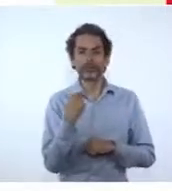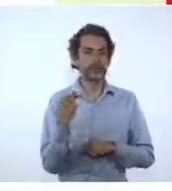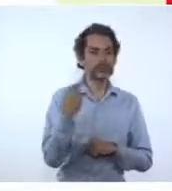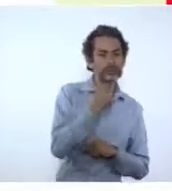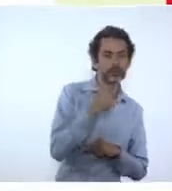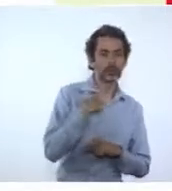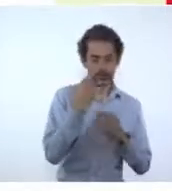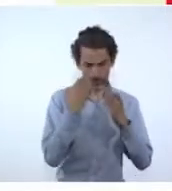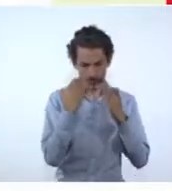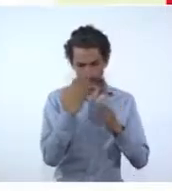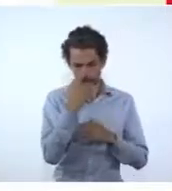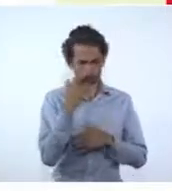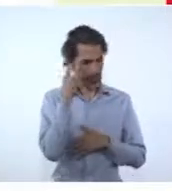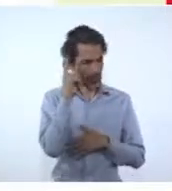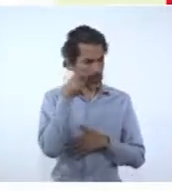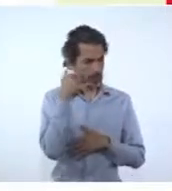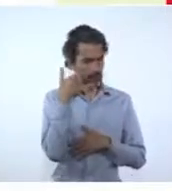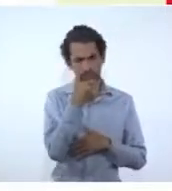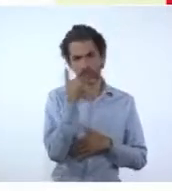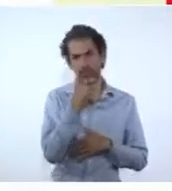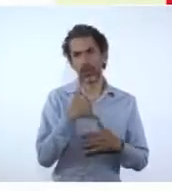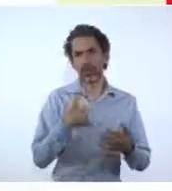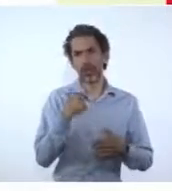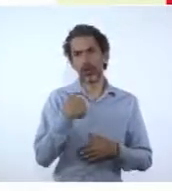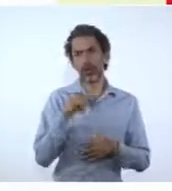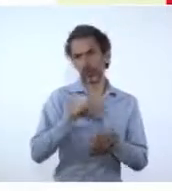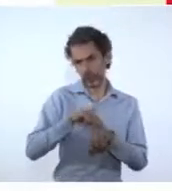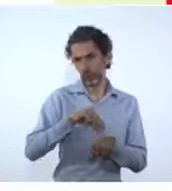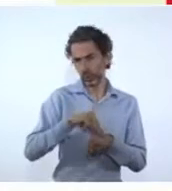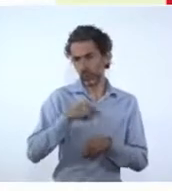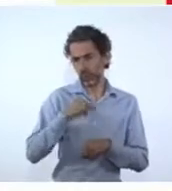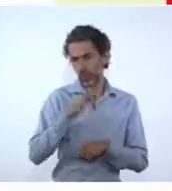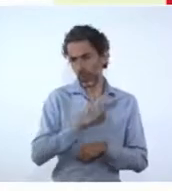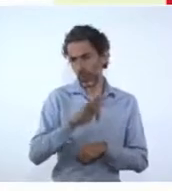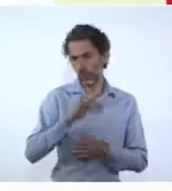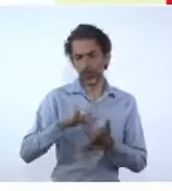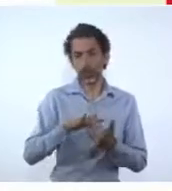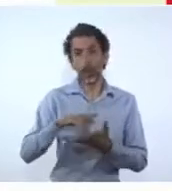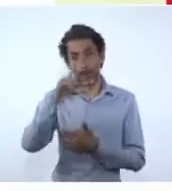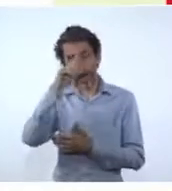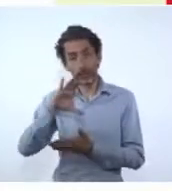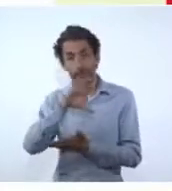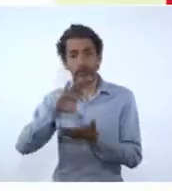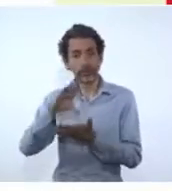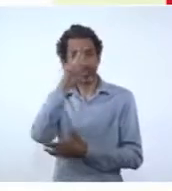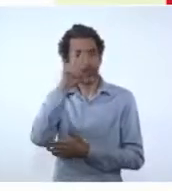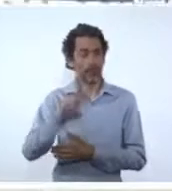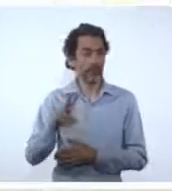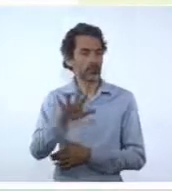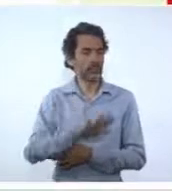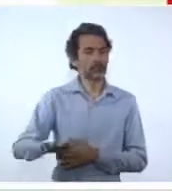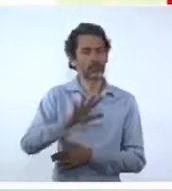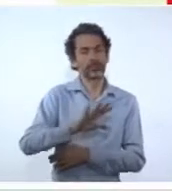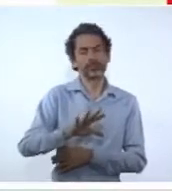atiende e inclusive pueden llamar a un médico, pero en el caso de la Ciudad de México son